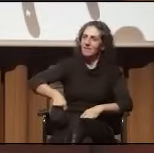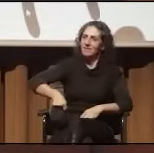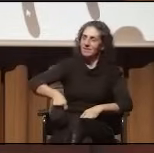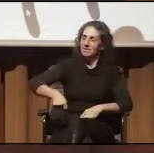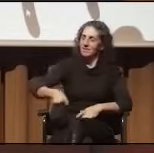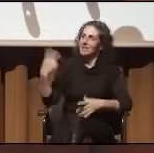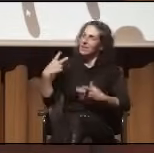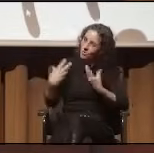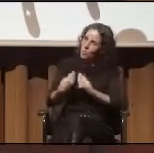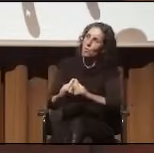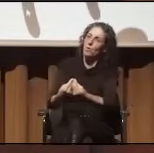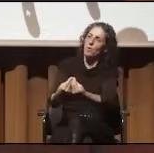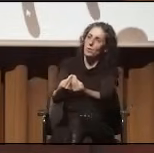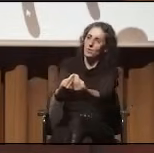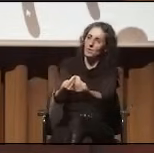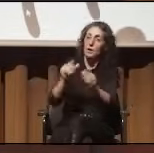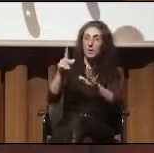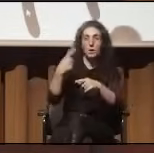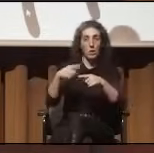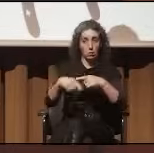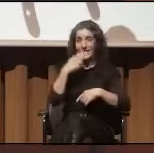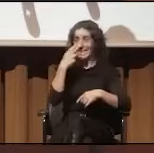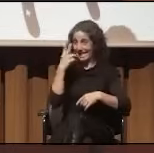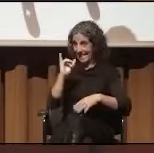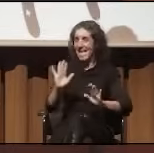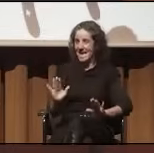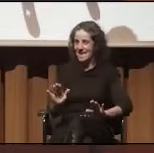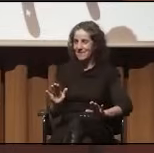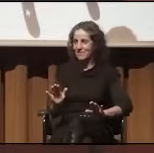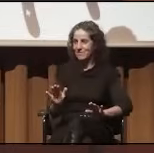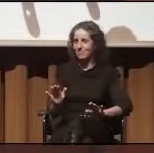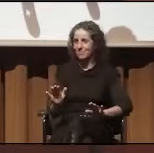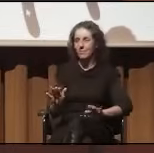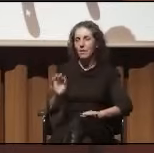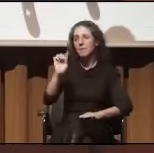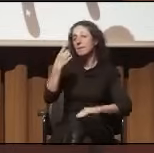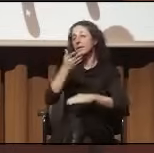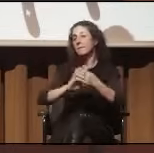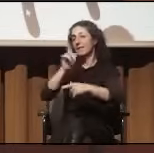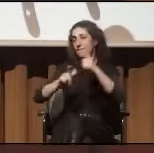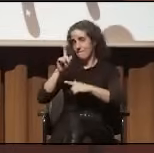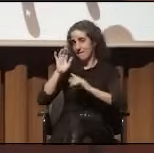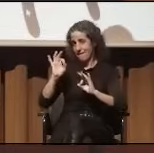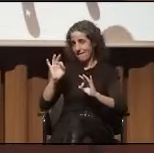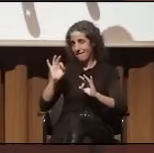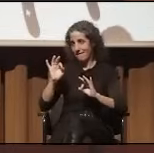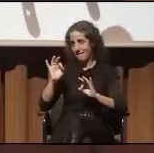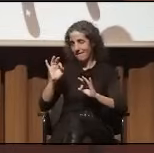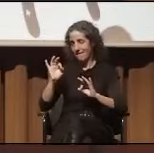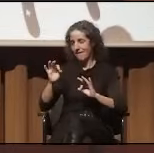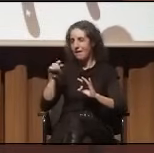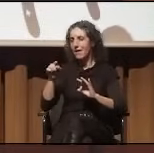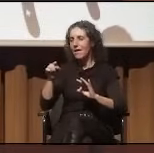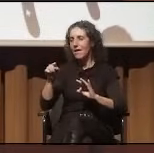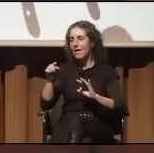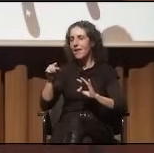juntos. Pero hay una cosa muy interesante y es que en la primera parte del viaje, él va con los ojos vendados,